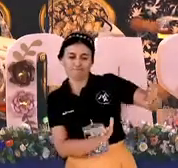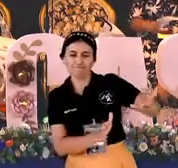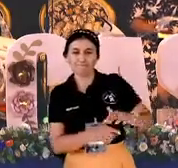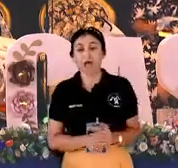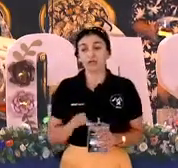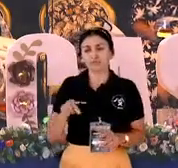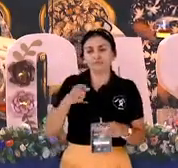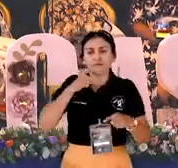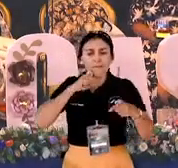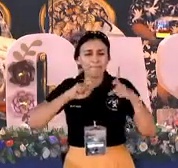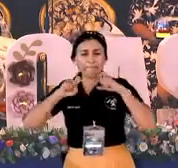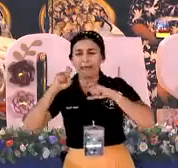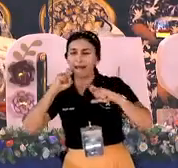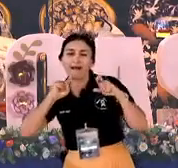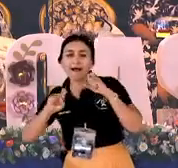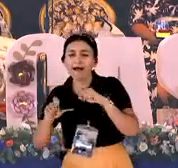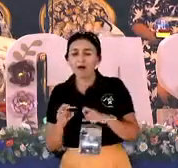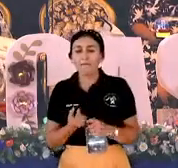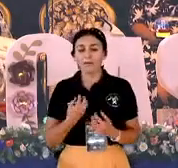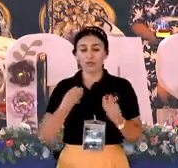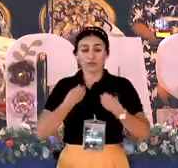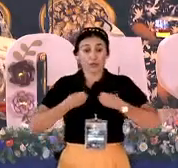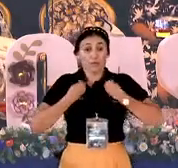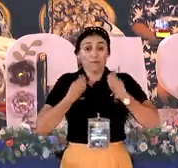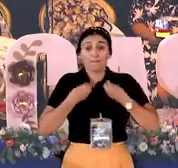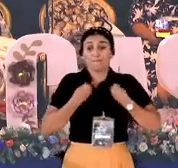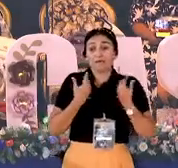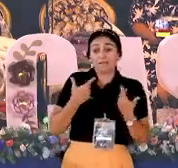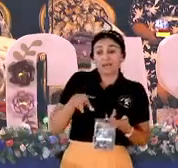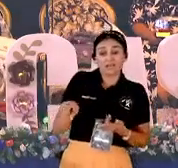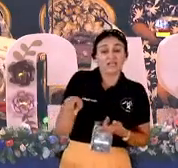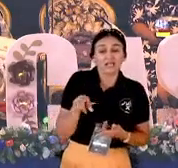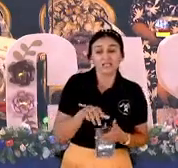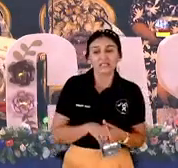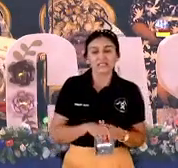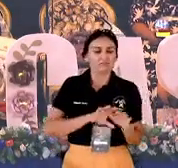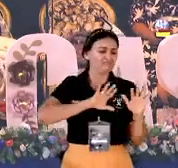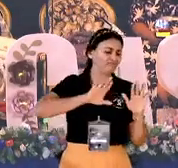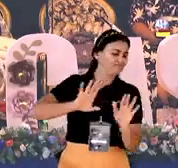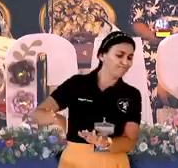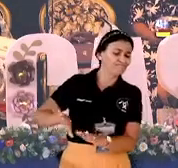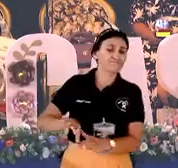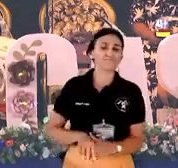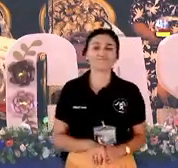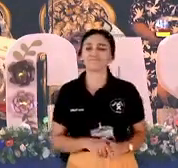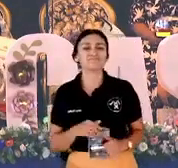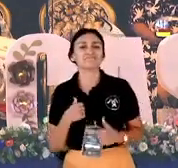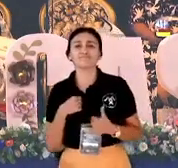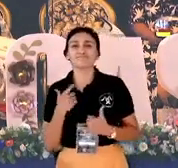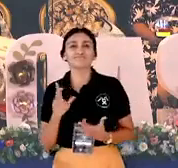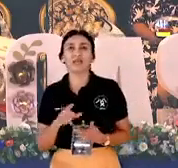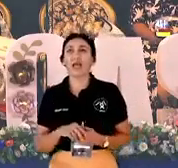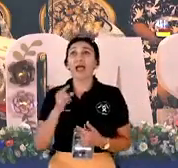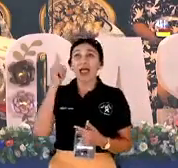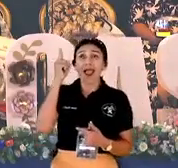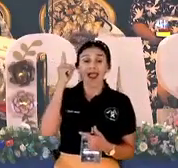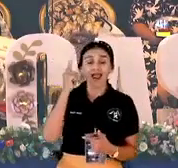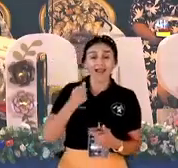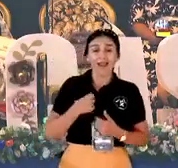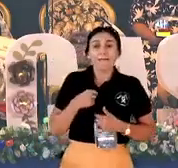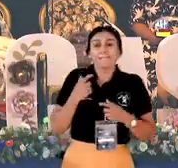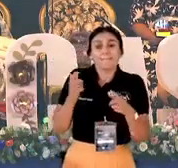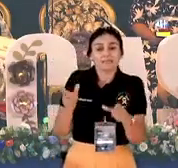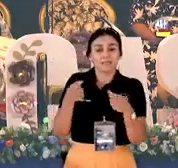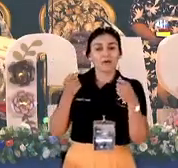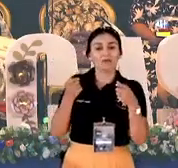vil pecado, muchos vivimos primero en vanidad y en vacanza de este mundo traicionero. Cristo sigue salvando en todito el